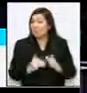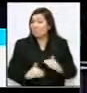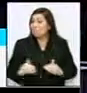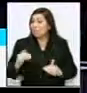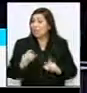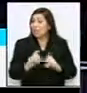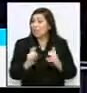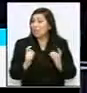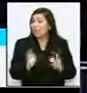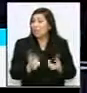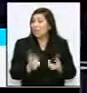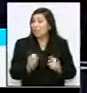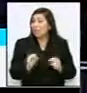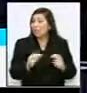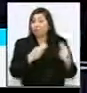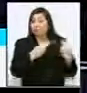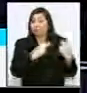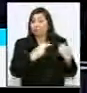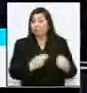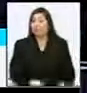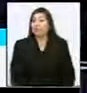Parlamento asume